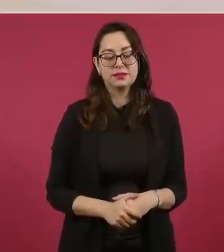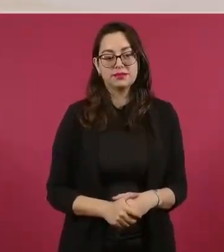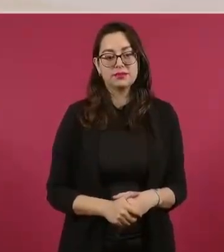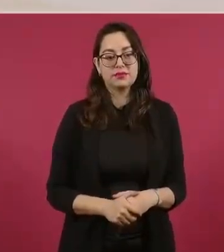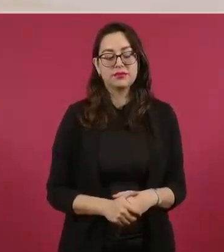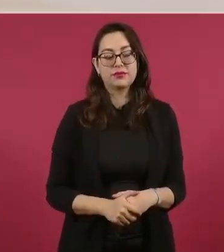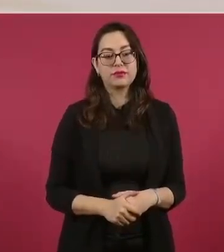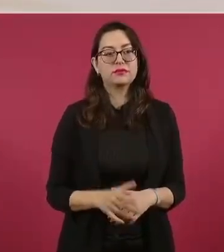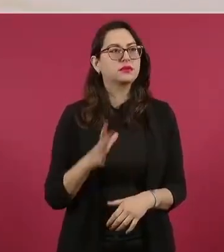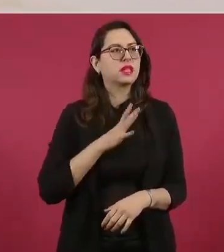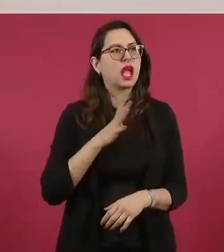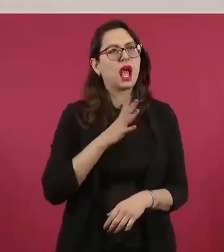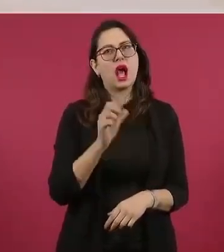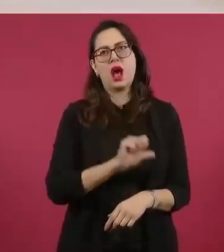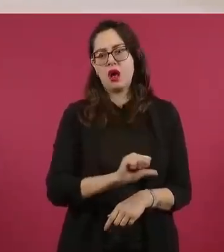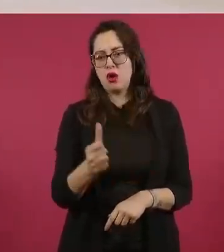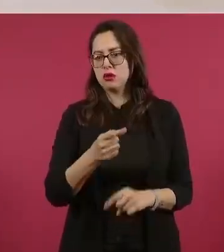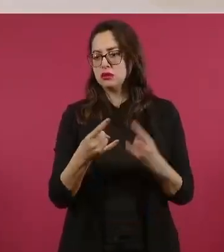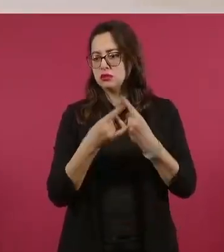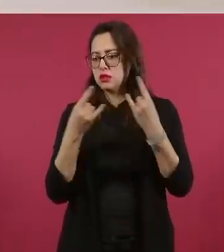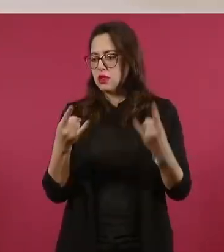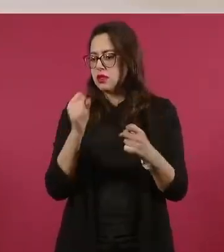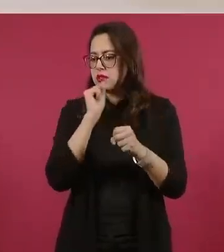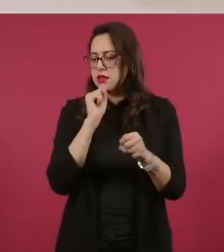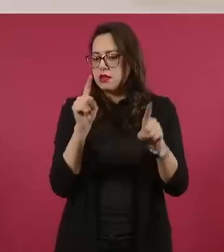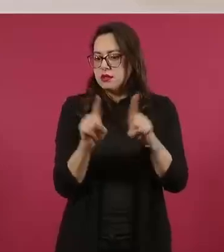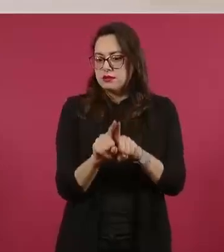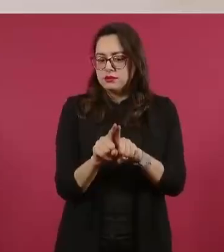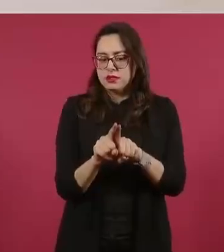Hay otro caso también